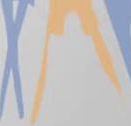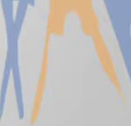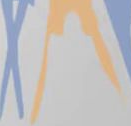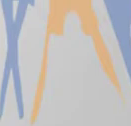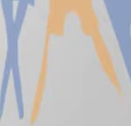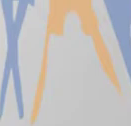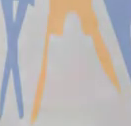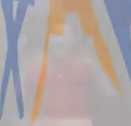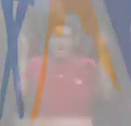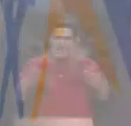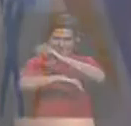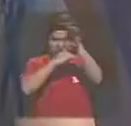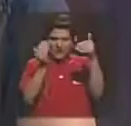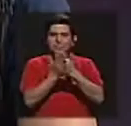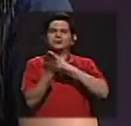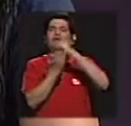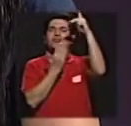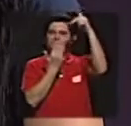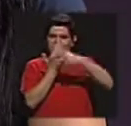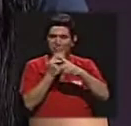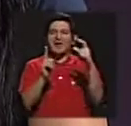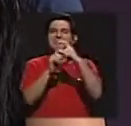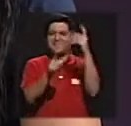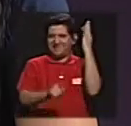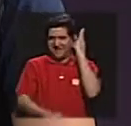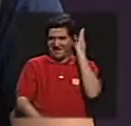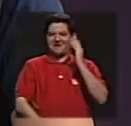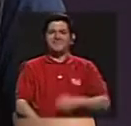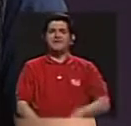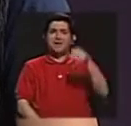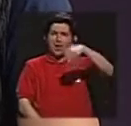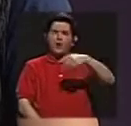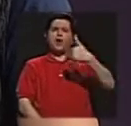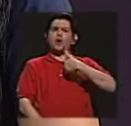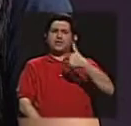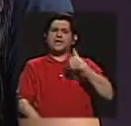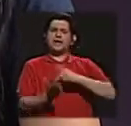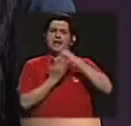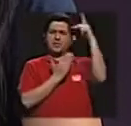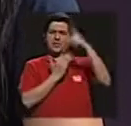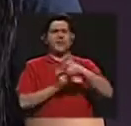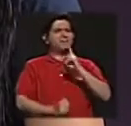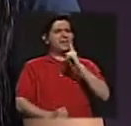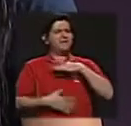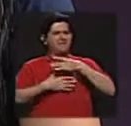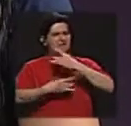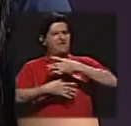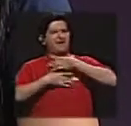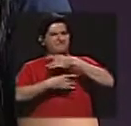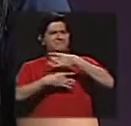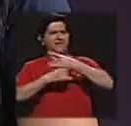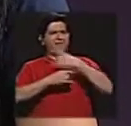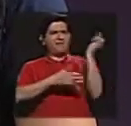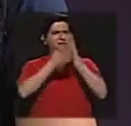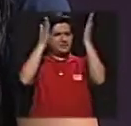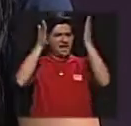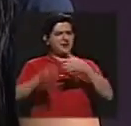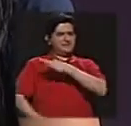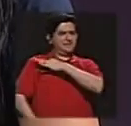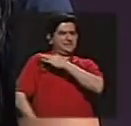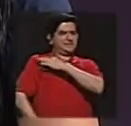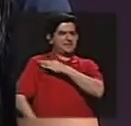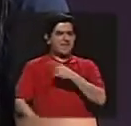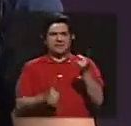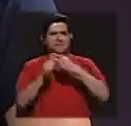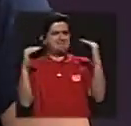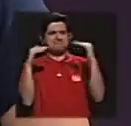Hola, bienvenidos y bienvenidas a un programa más de Palabra de Mujer. Hoy vamos a tener un programa realmente interesante con artistas invitadas